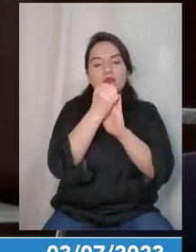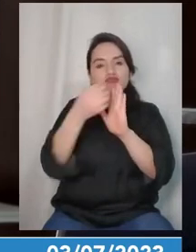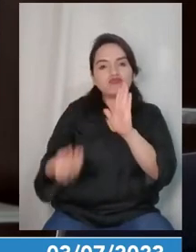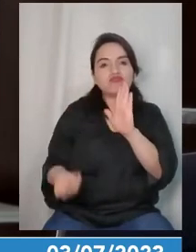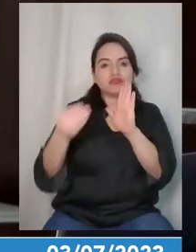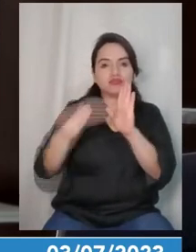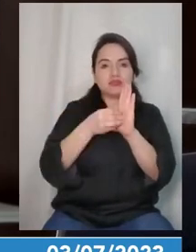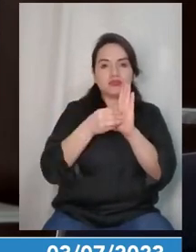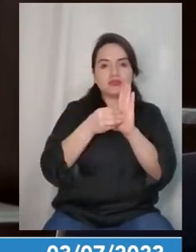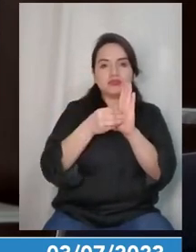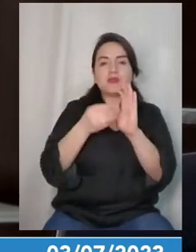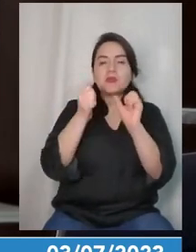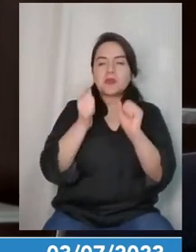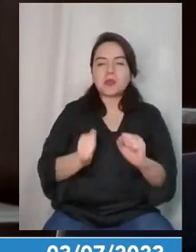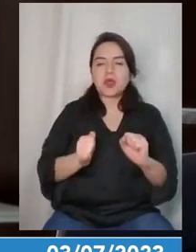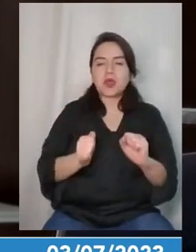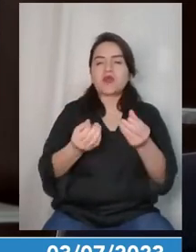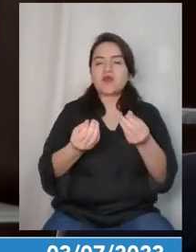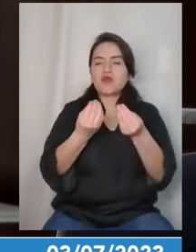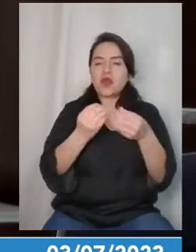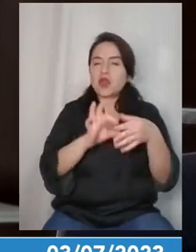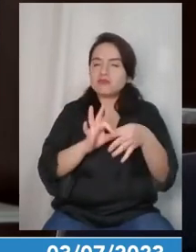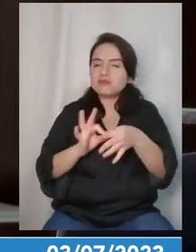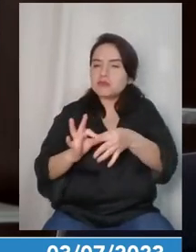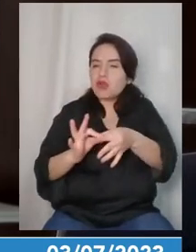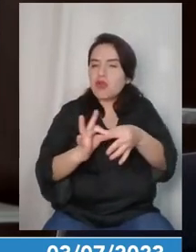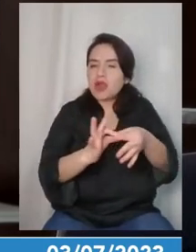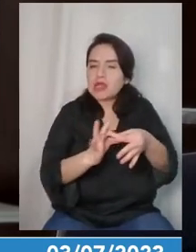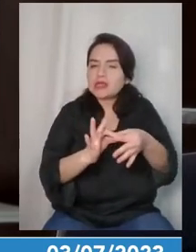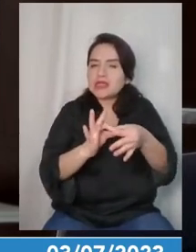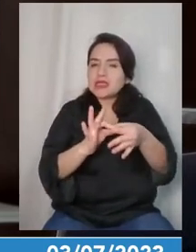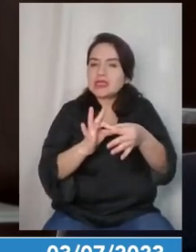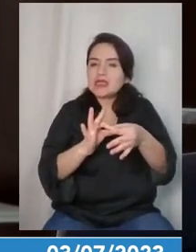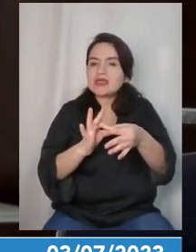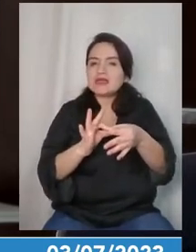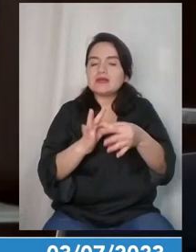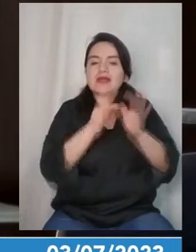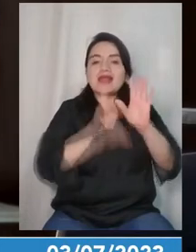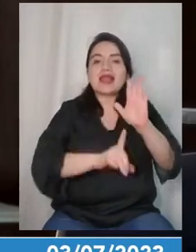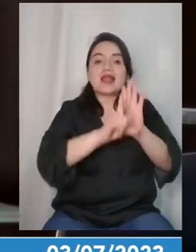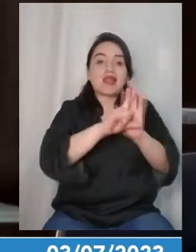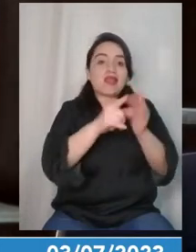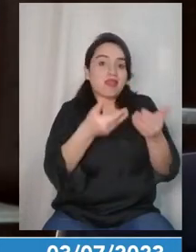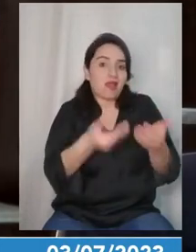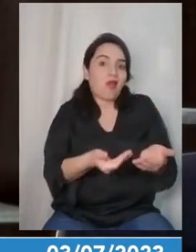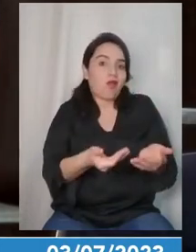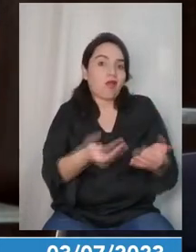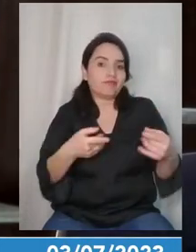bastante coherente y coordinarse con la legislación actual en virtud de la ley